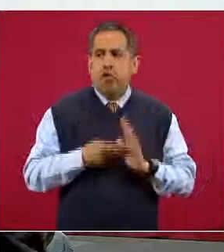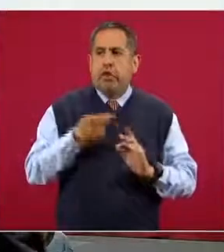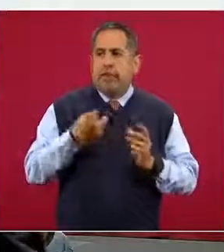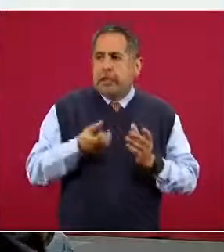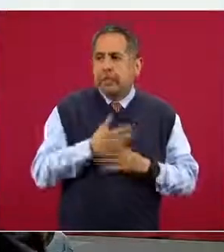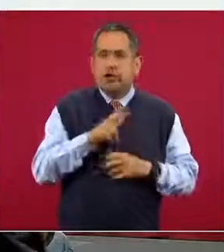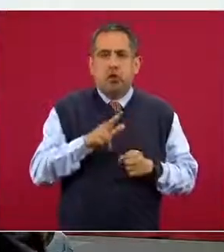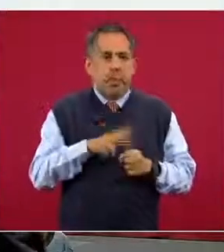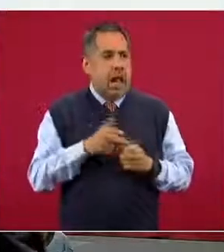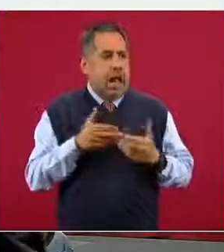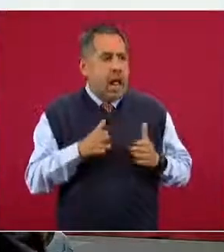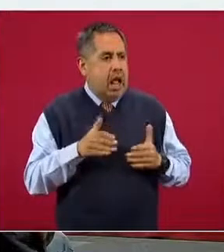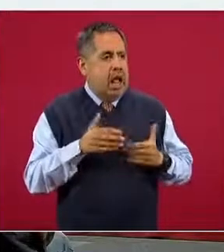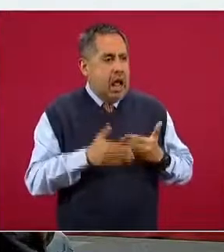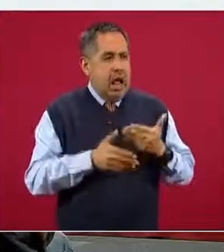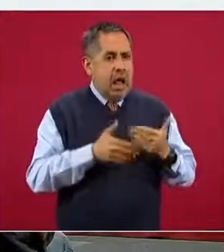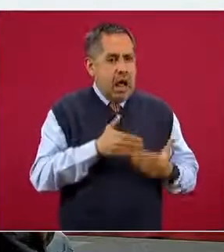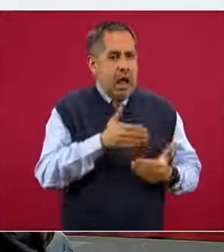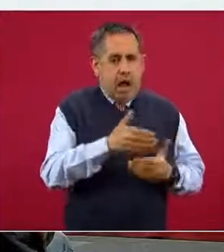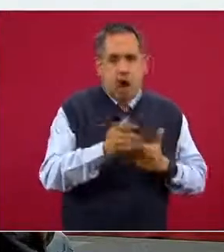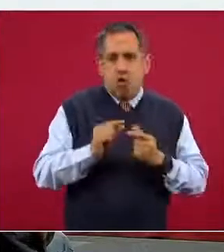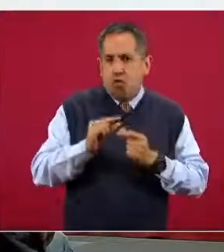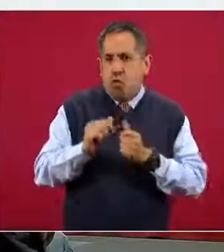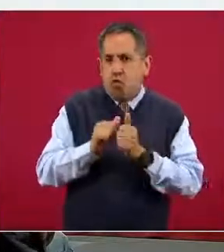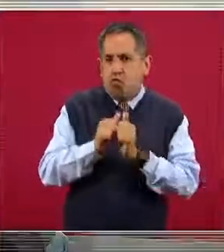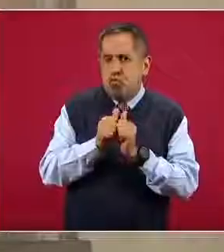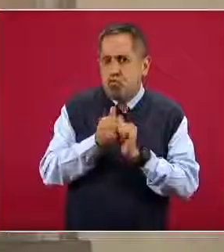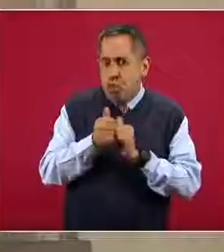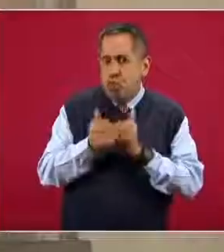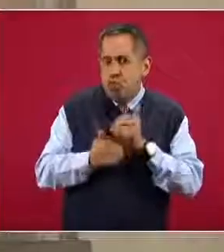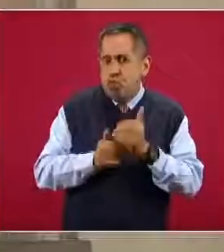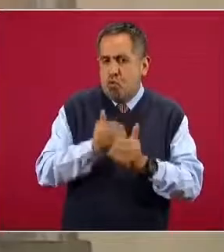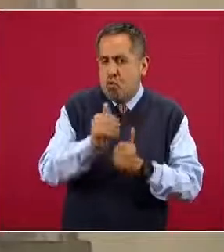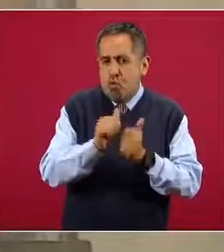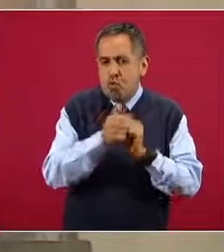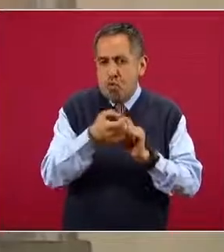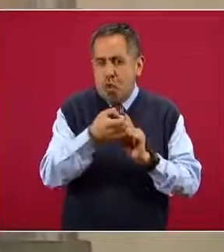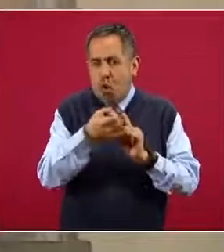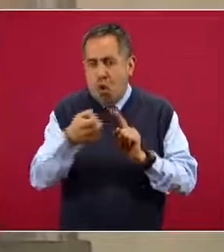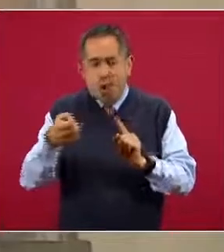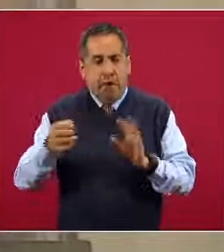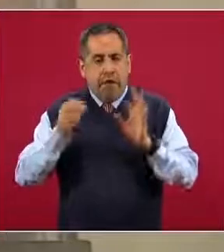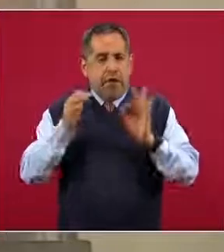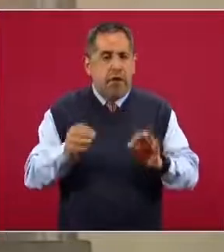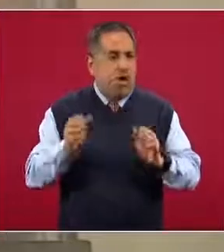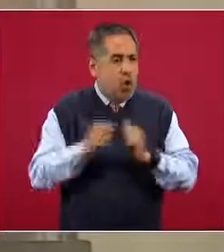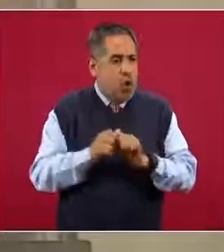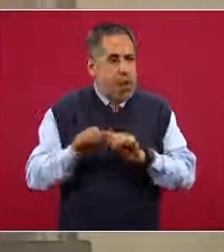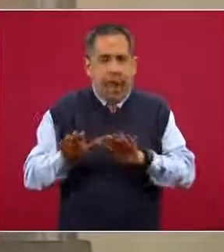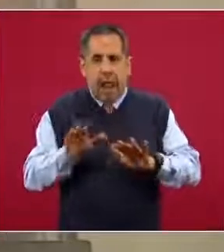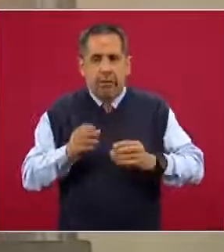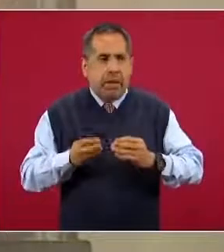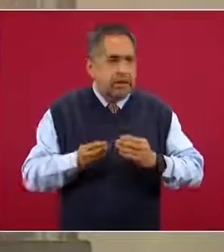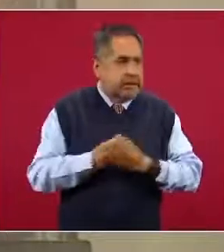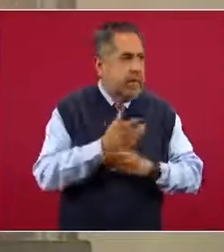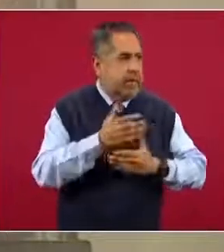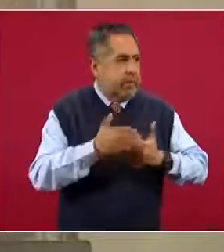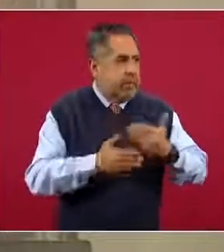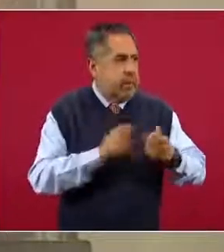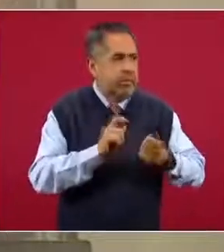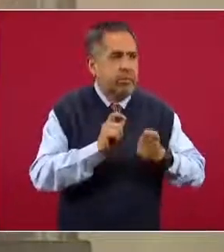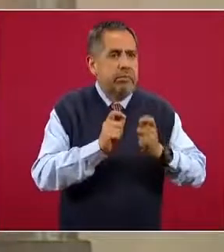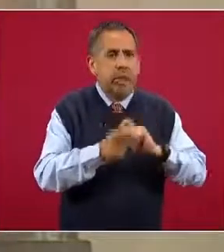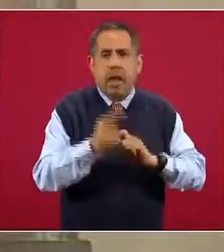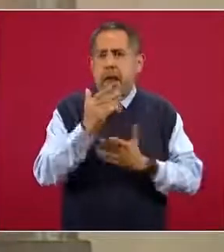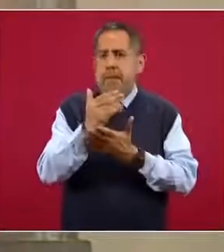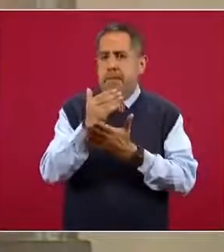públicas, a las actividades sociales y laborales de una manera ordenada, de una manera paulatina, en función de un